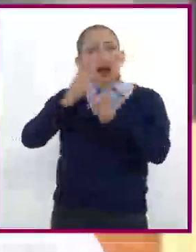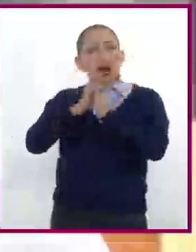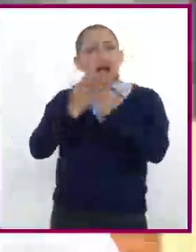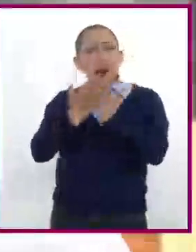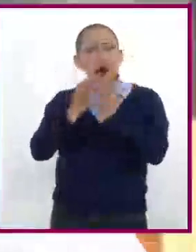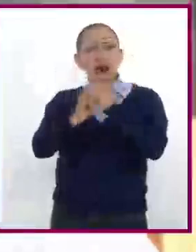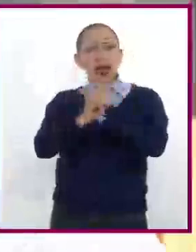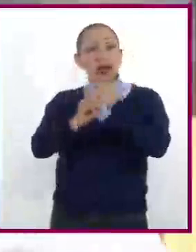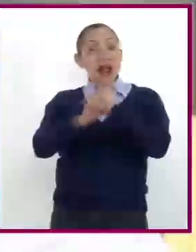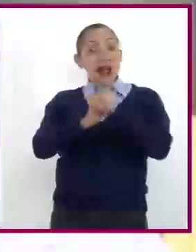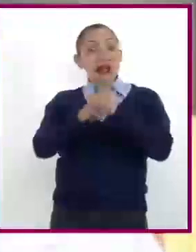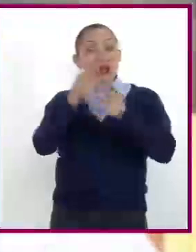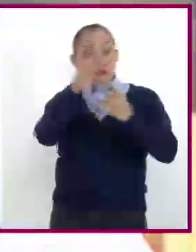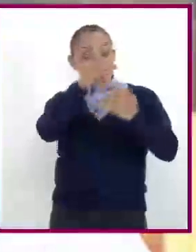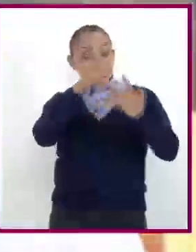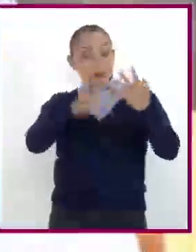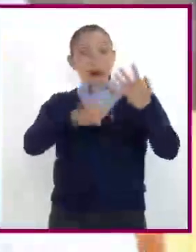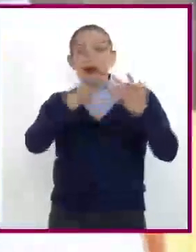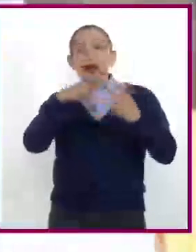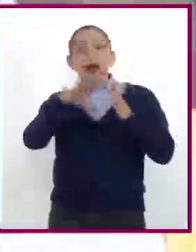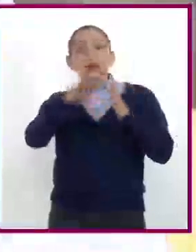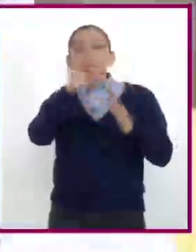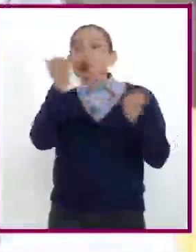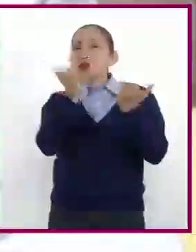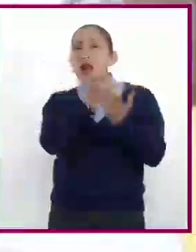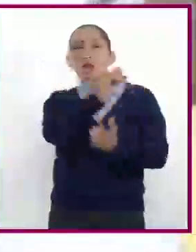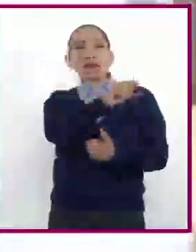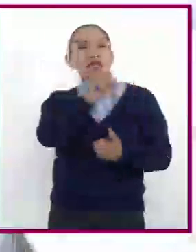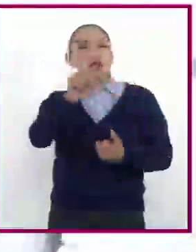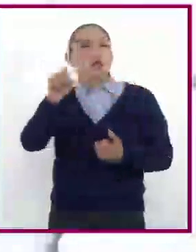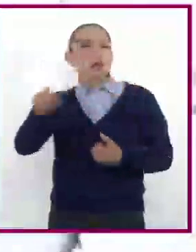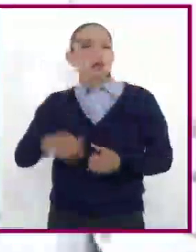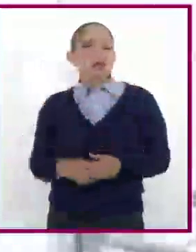Los pasos para seleccionar un texto son los mismos.